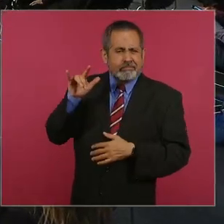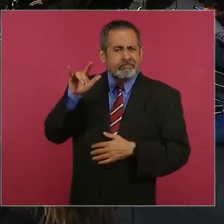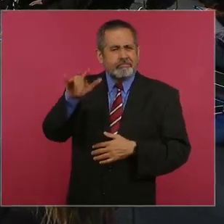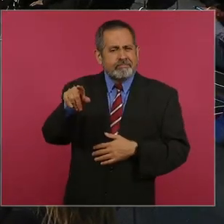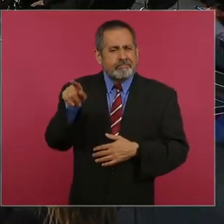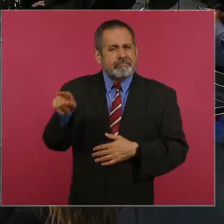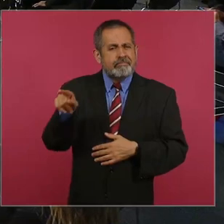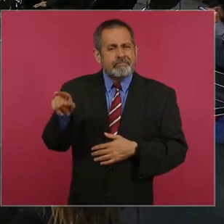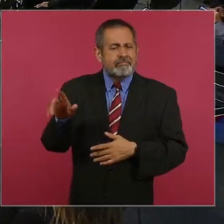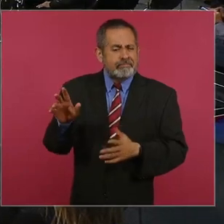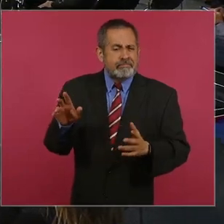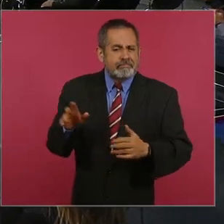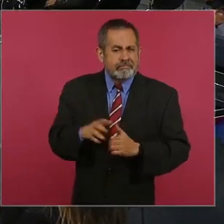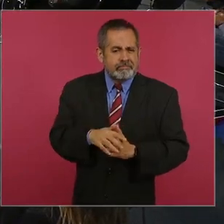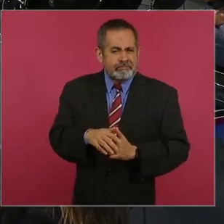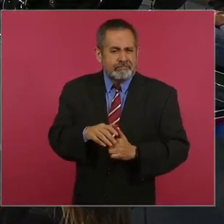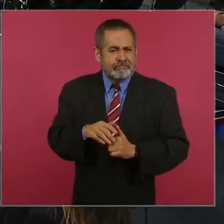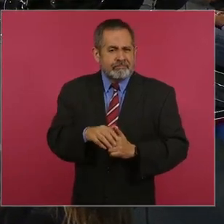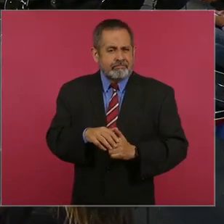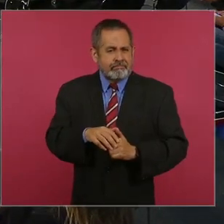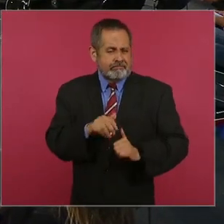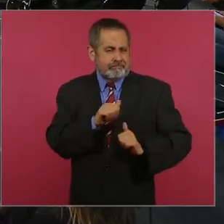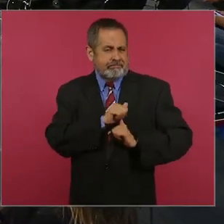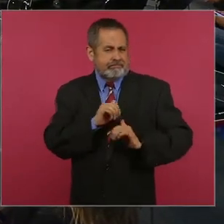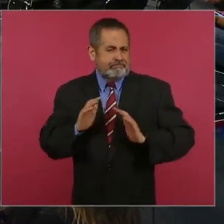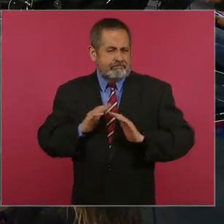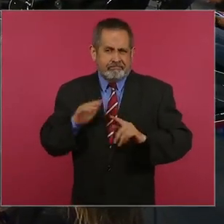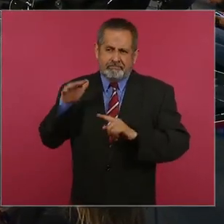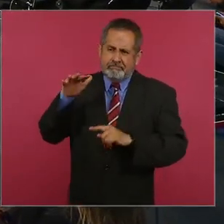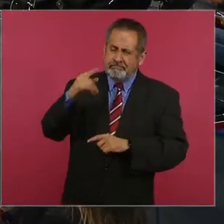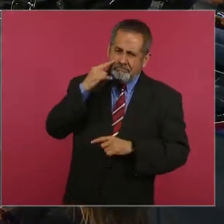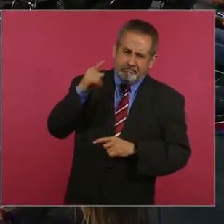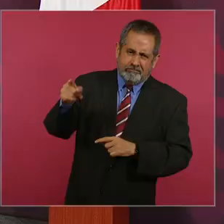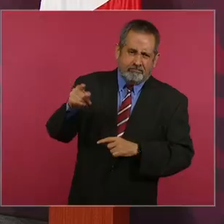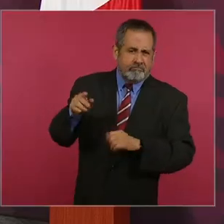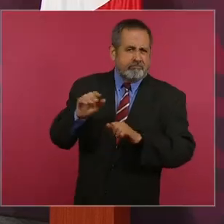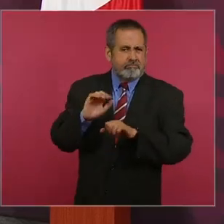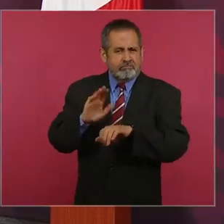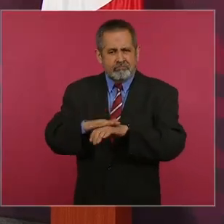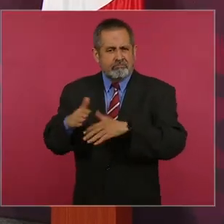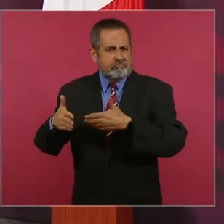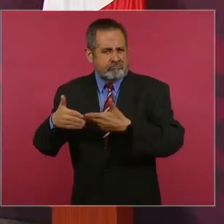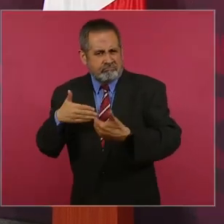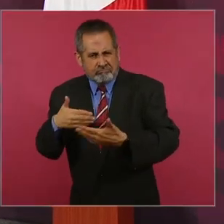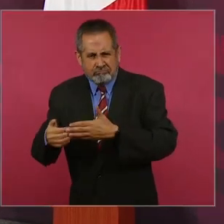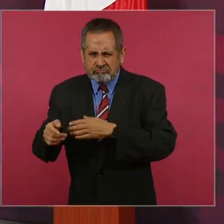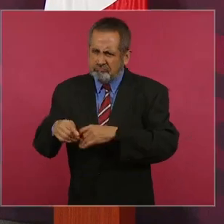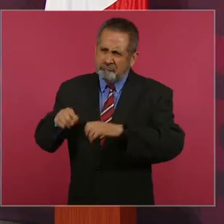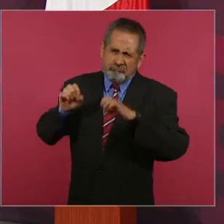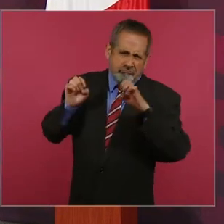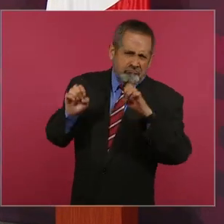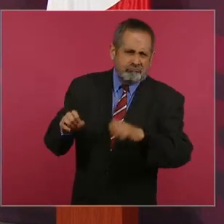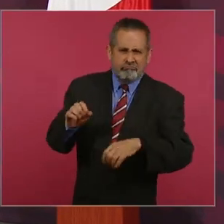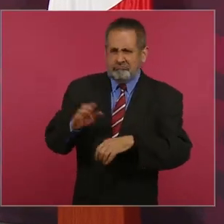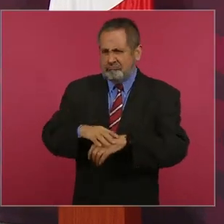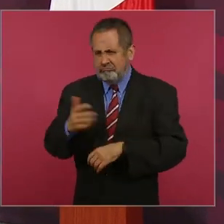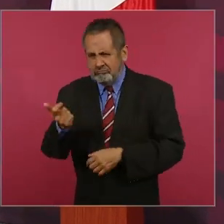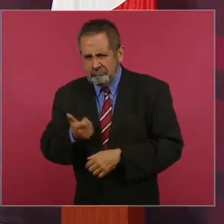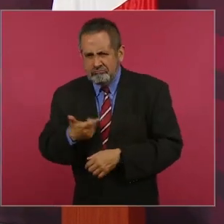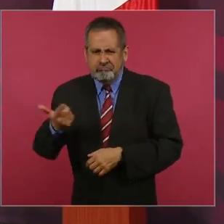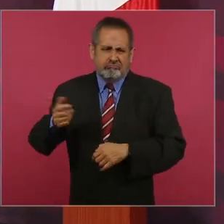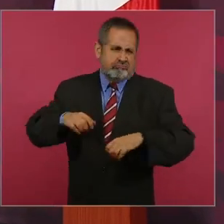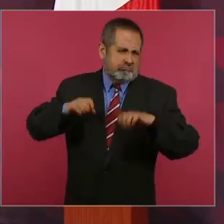de la fuerza aérea moderno costosísimo